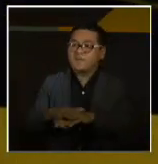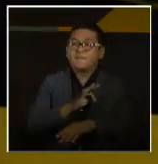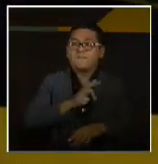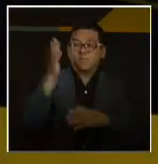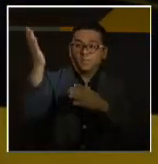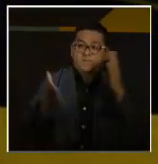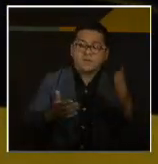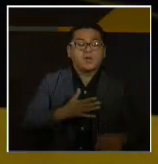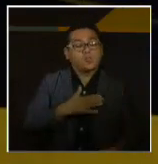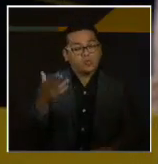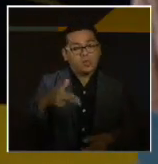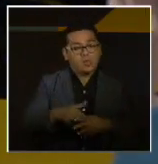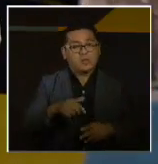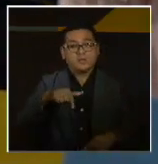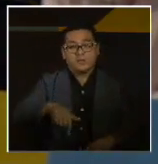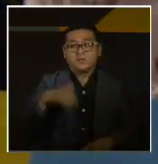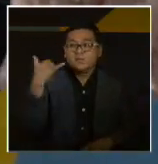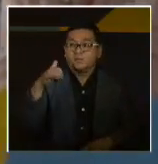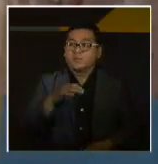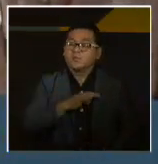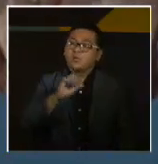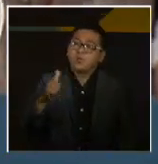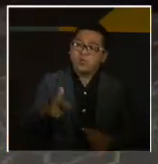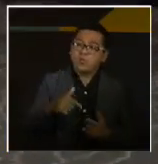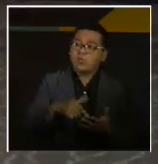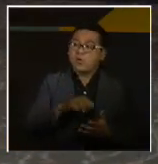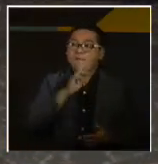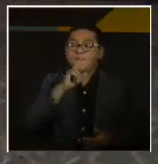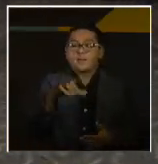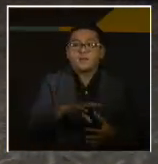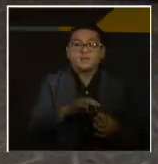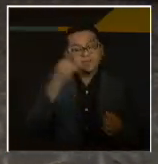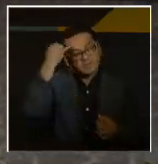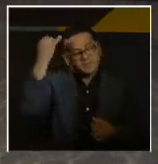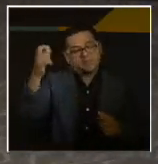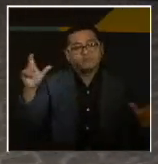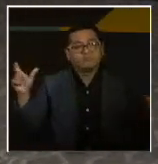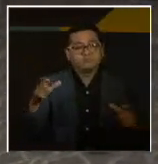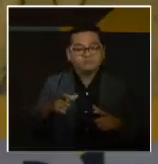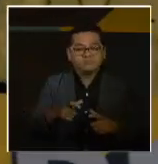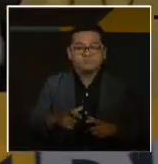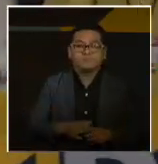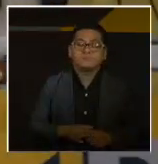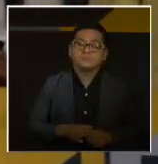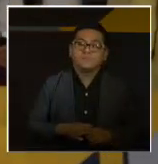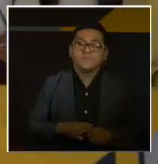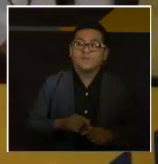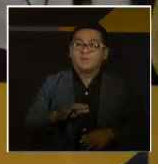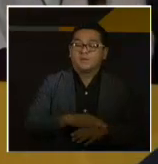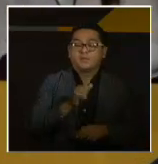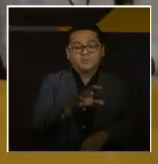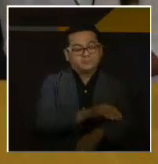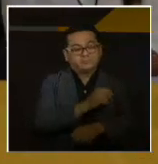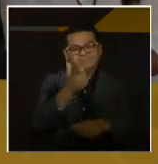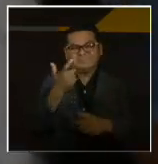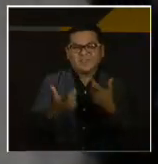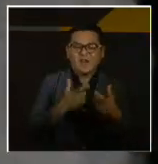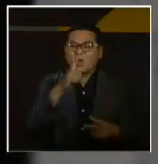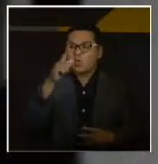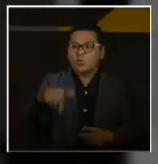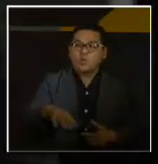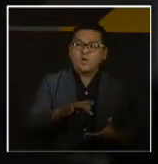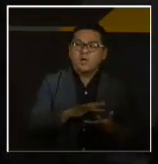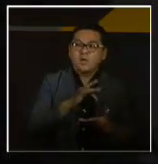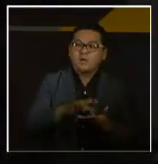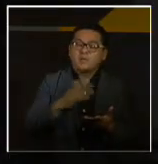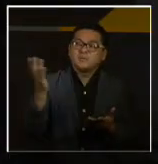que llegue gas bueno a nuestro estado y, por otro lado, para gestionar la disminución de las tarifas eléctricas. Vamos a apoyarlos